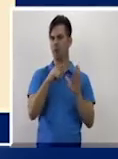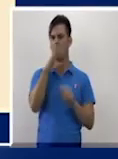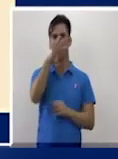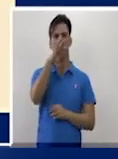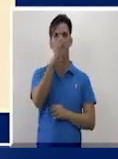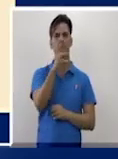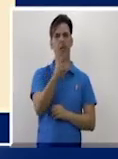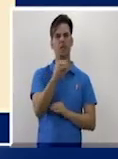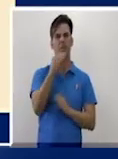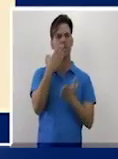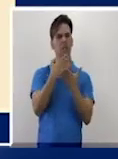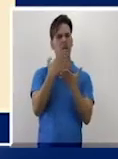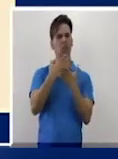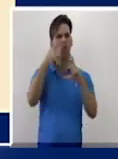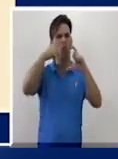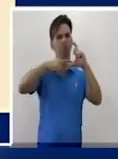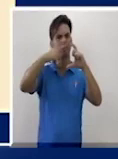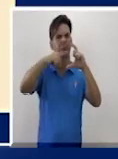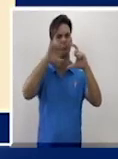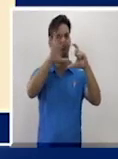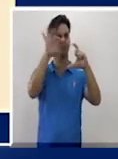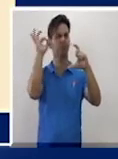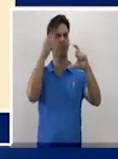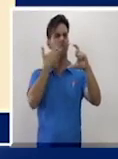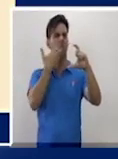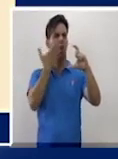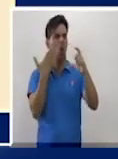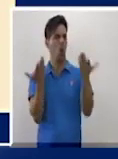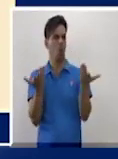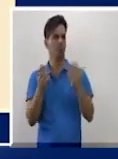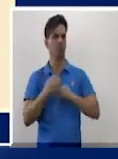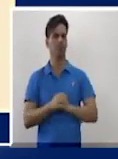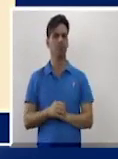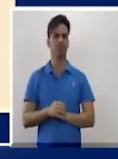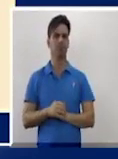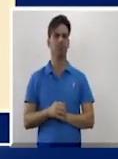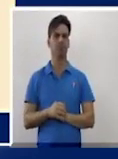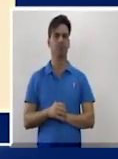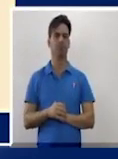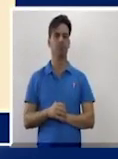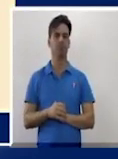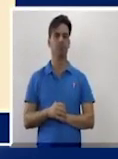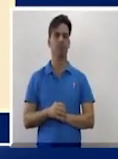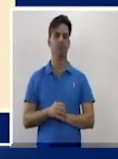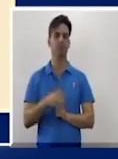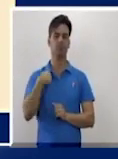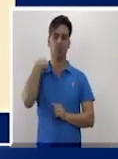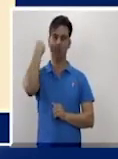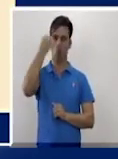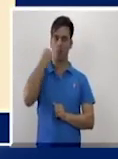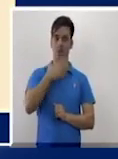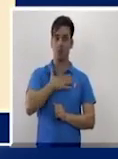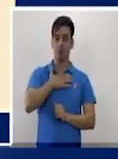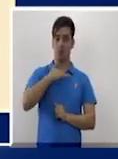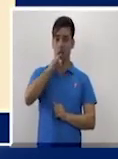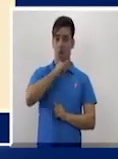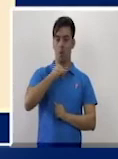que hayamos sido capaces de motivarte por la asignatura y que, al igual que a mí, ya te guste la